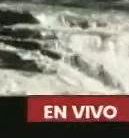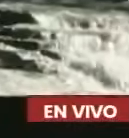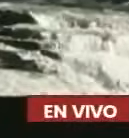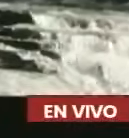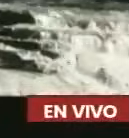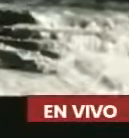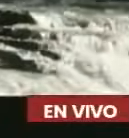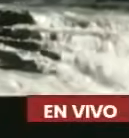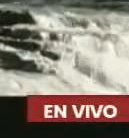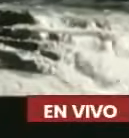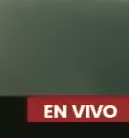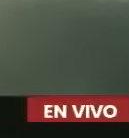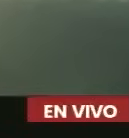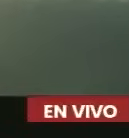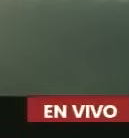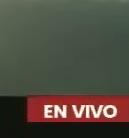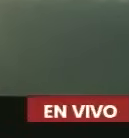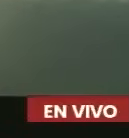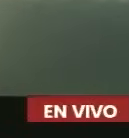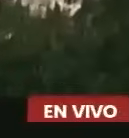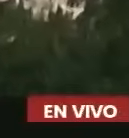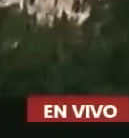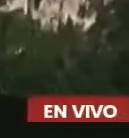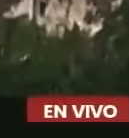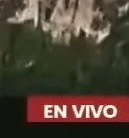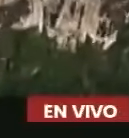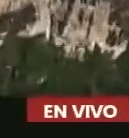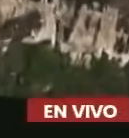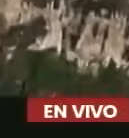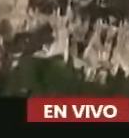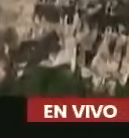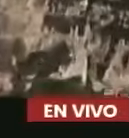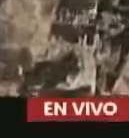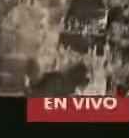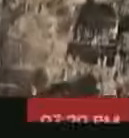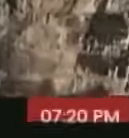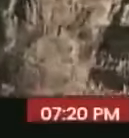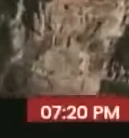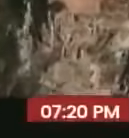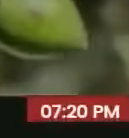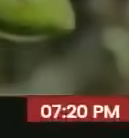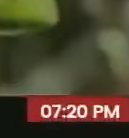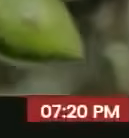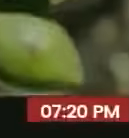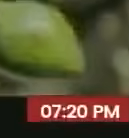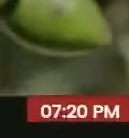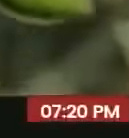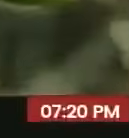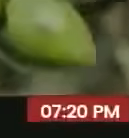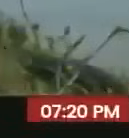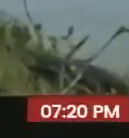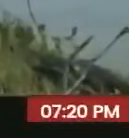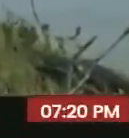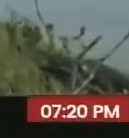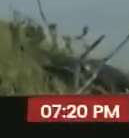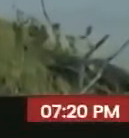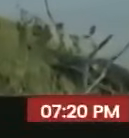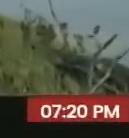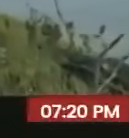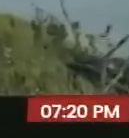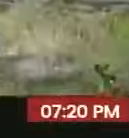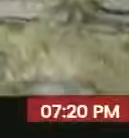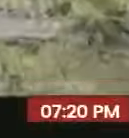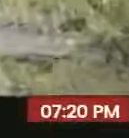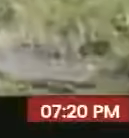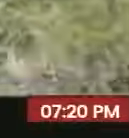cinta de luz. El alba venezolana despierta, envolviendo el mundo en un abrazo cálido. Hagamos el